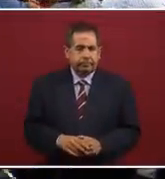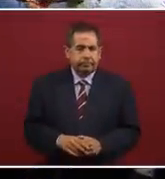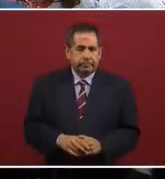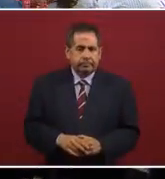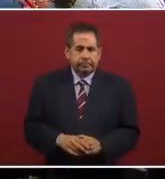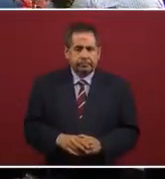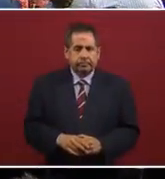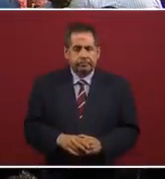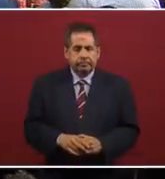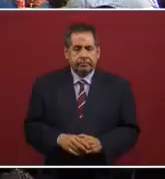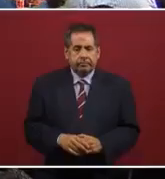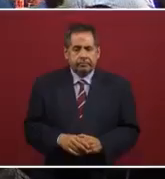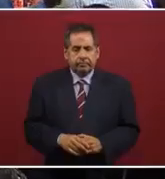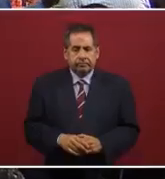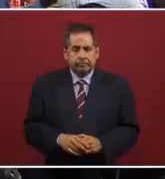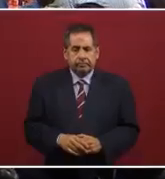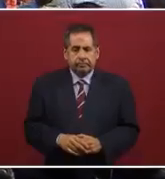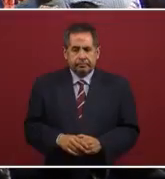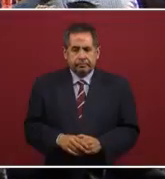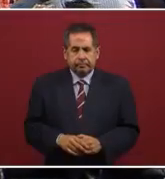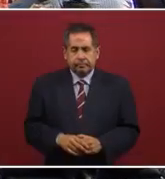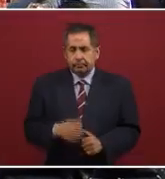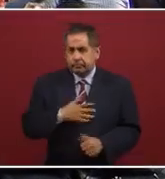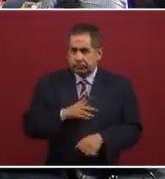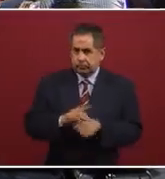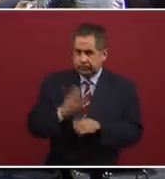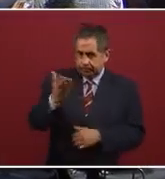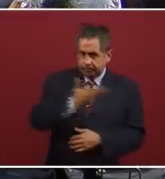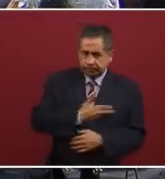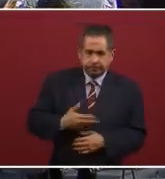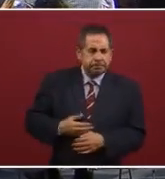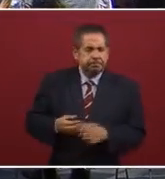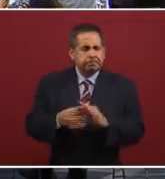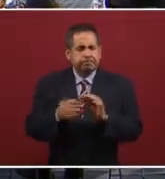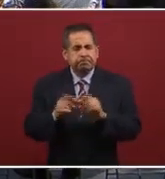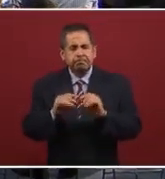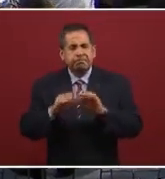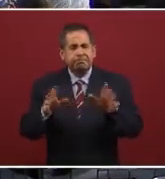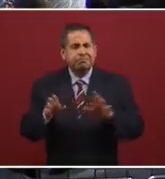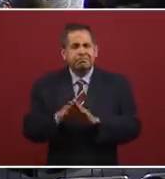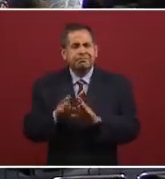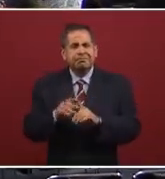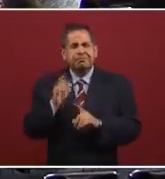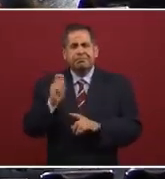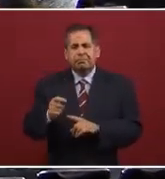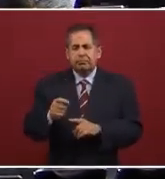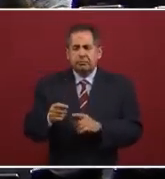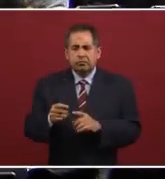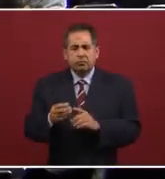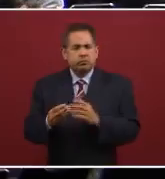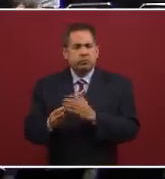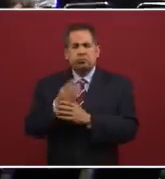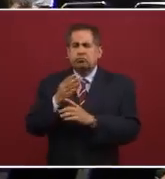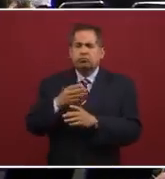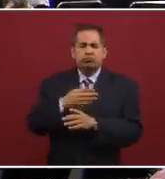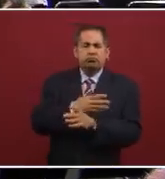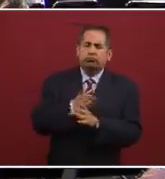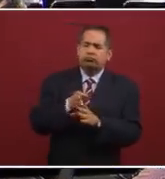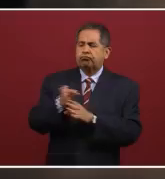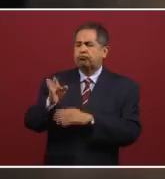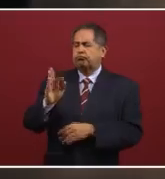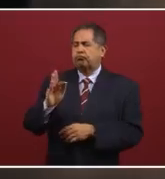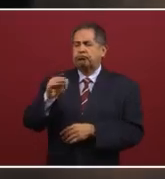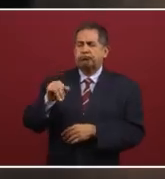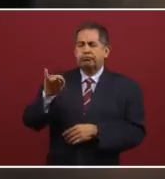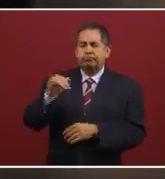¿En qué sentido sería, gracias, buenos días, presidente, nada más aclarar, ¿en qué sentido sería este nuevo enfoque con el Fondo